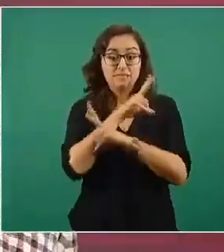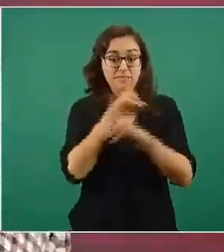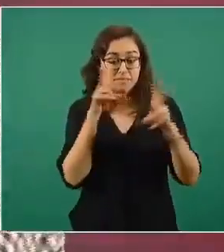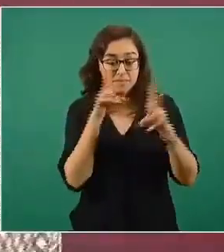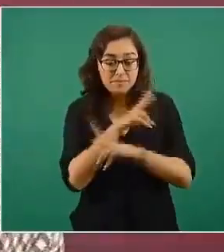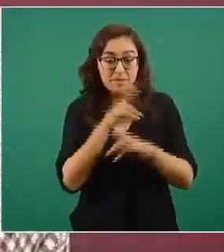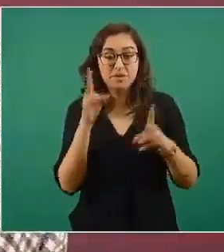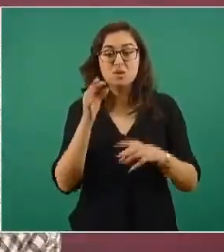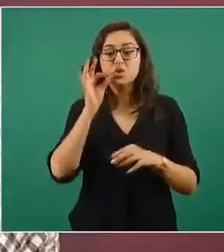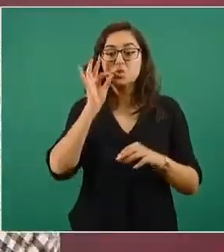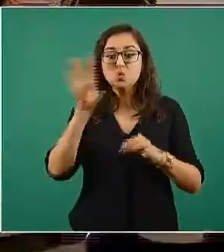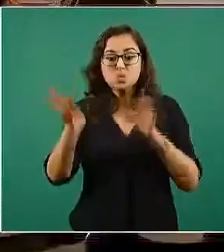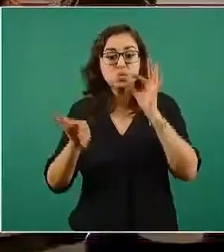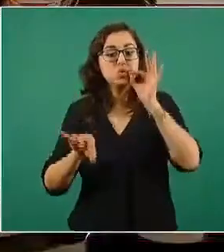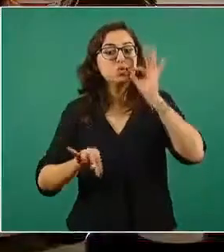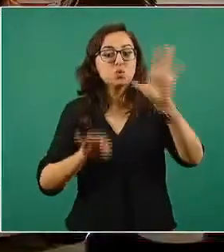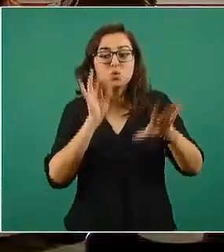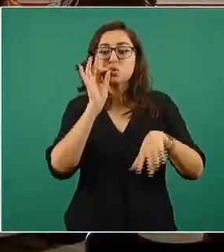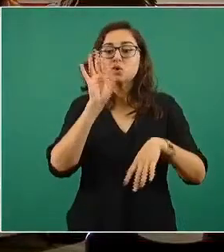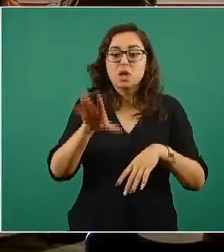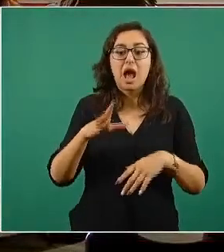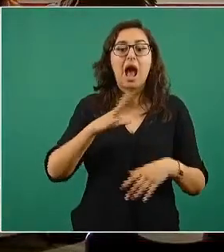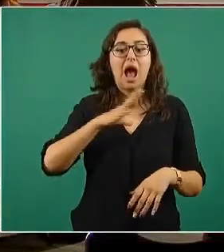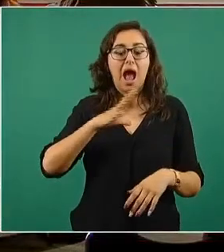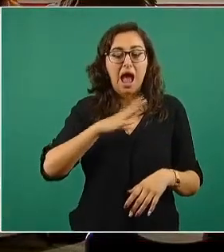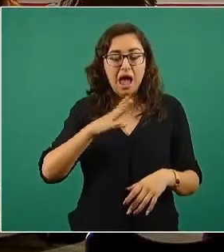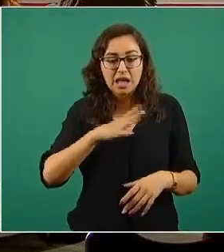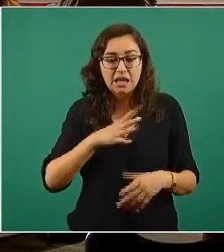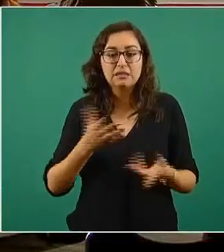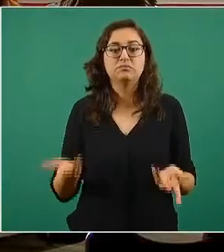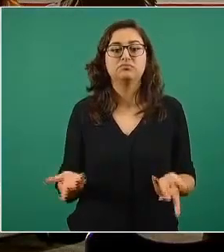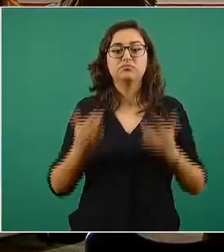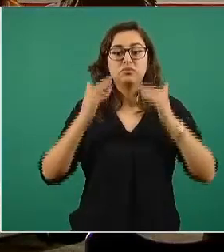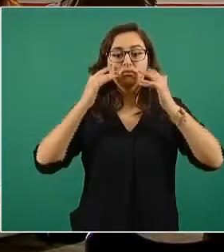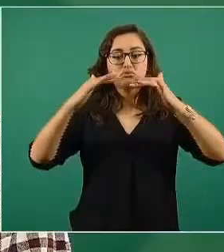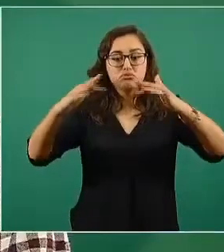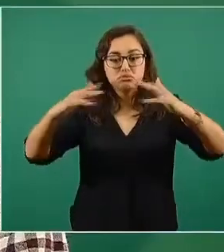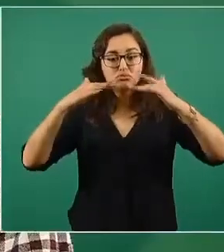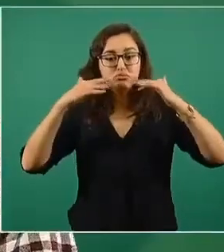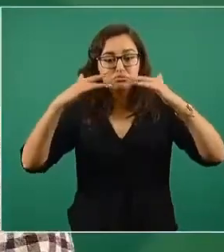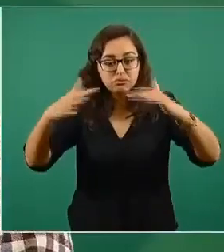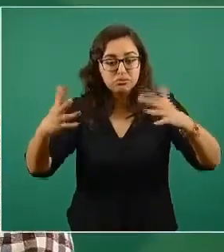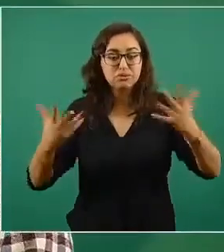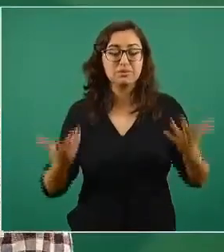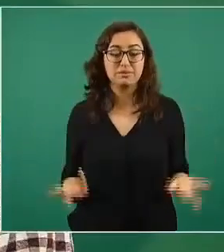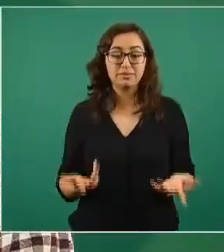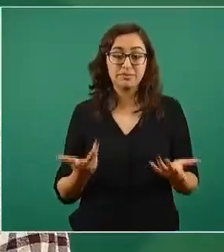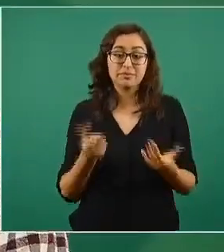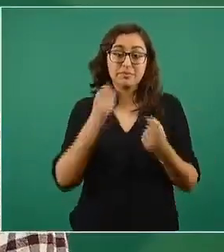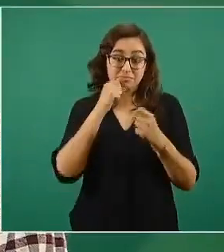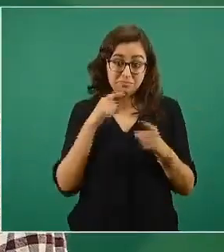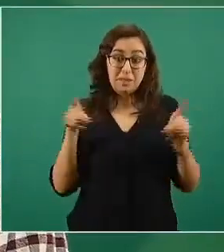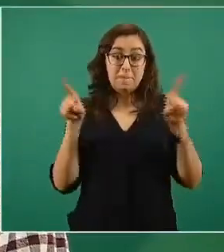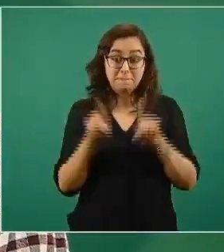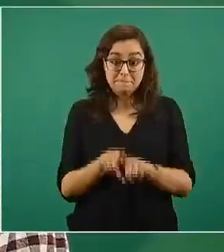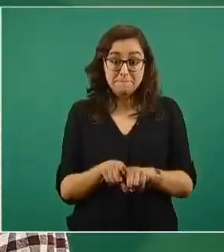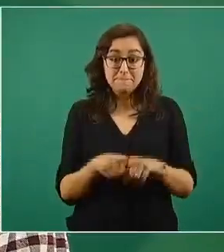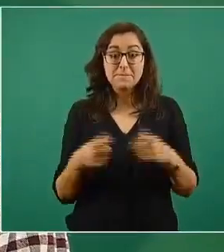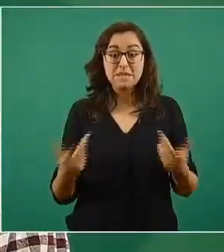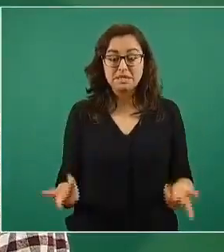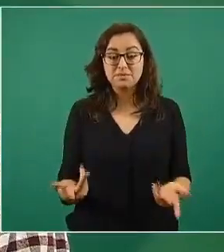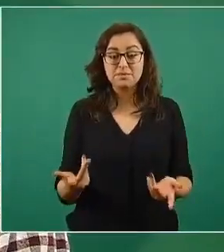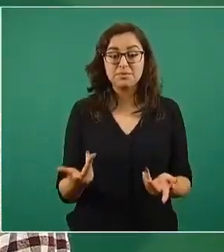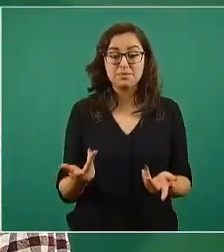respiratorias, en gotas, gotículas o aerosoles. Desde luego también el contacto directo de la